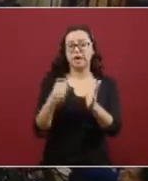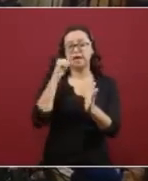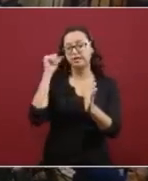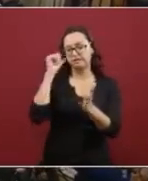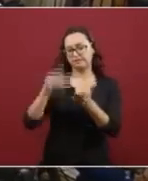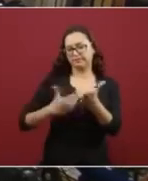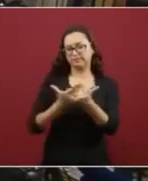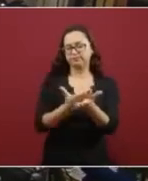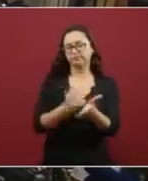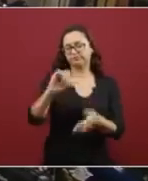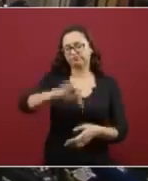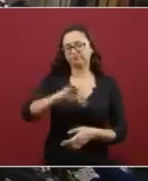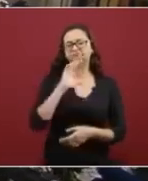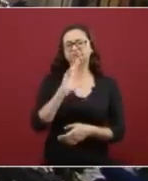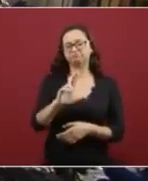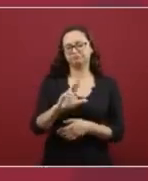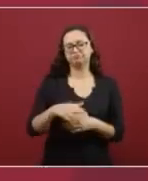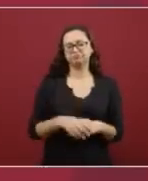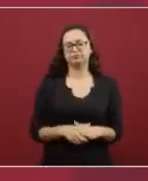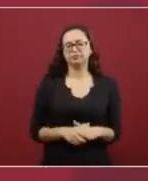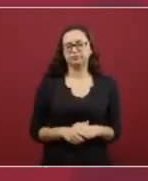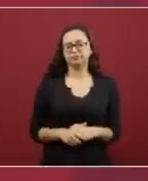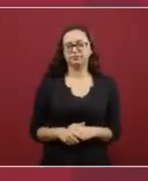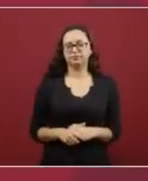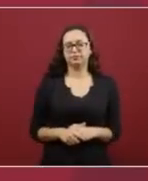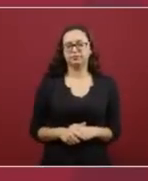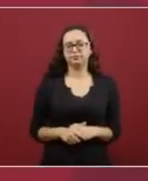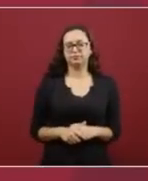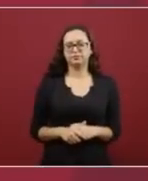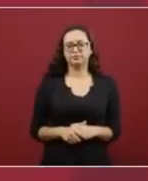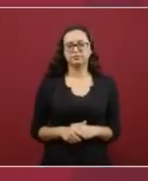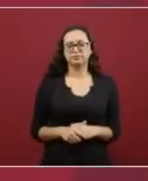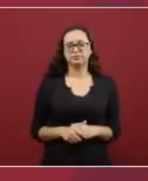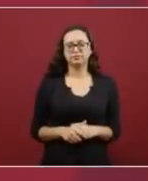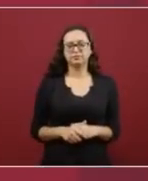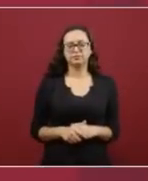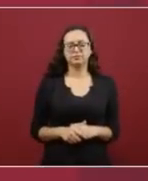acerca de los